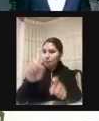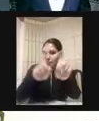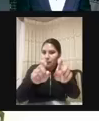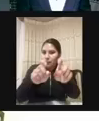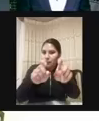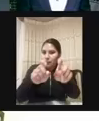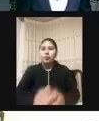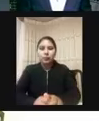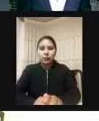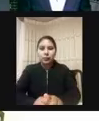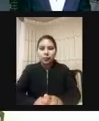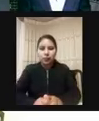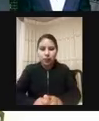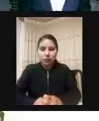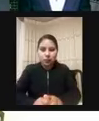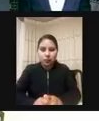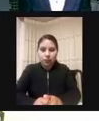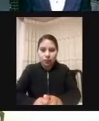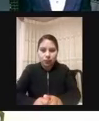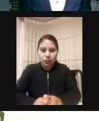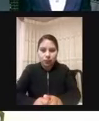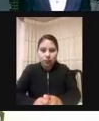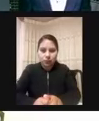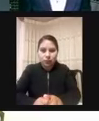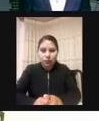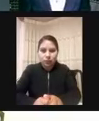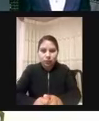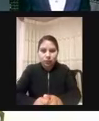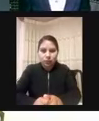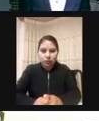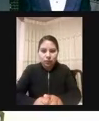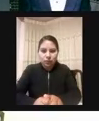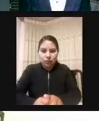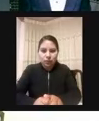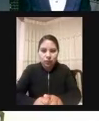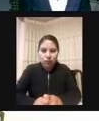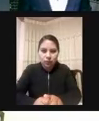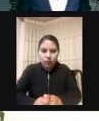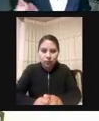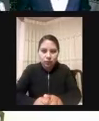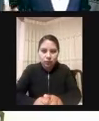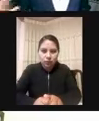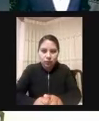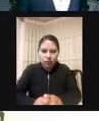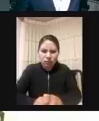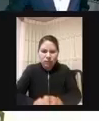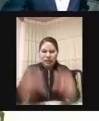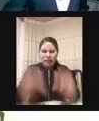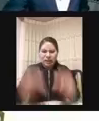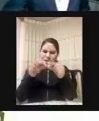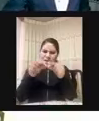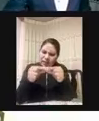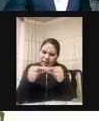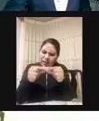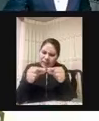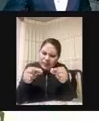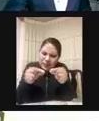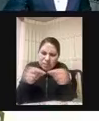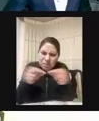Eco Nieves Jordán nos dice, ¿el cepillo tiene que ser especial o con un cepillo normal?